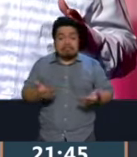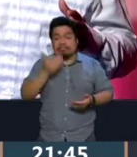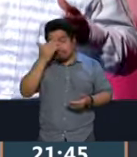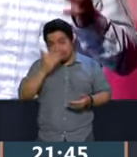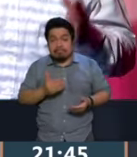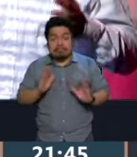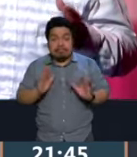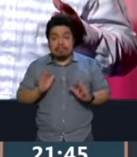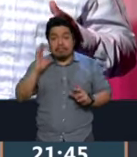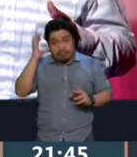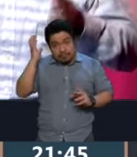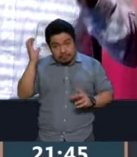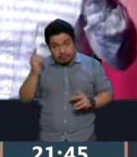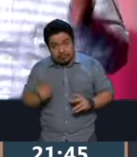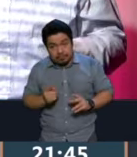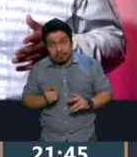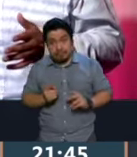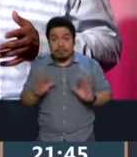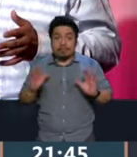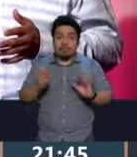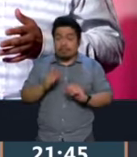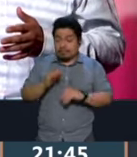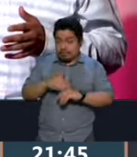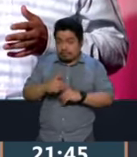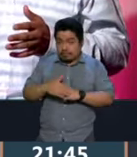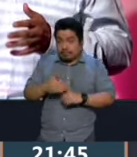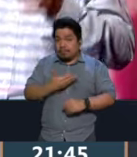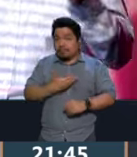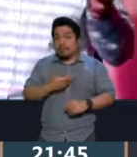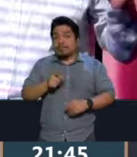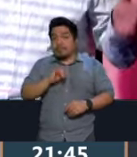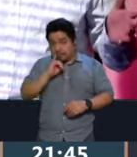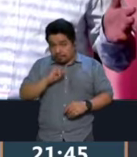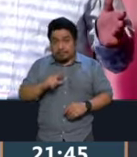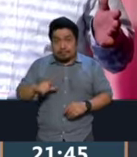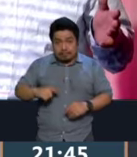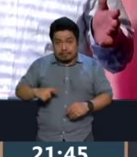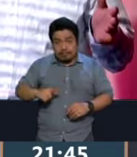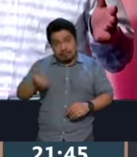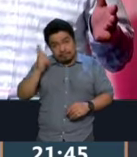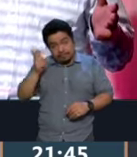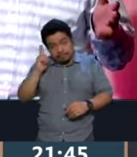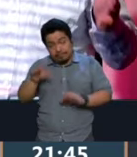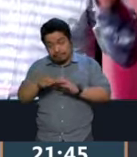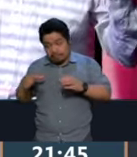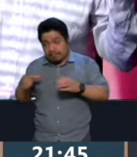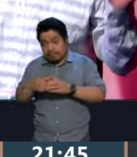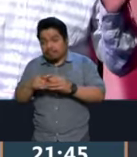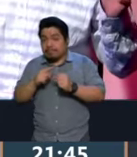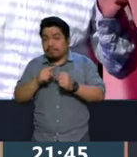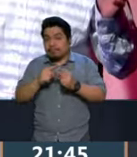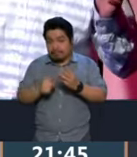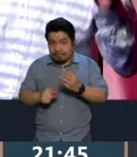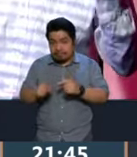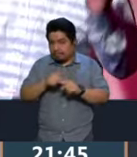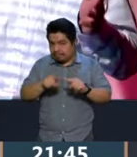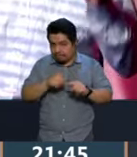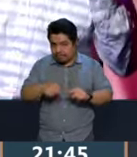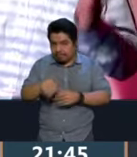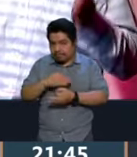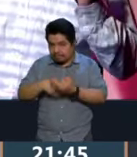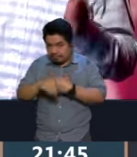que si Clara Brugada será nuestra próxima jefa de gobierno, esperemos contar con los votos en el Congreso de la Ciudad de todas las fuerzas políticas para